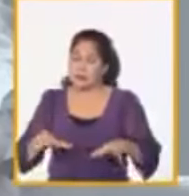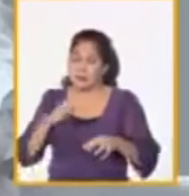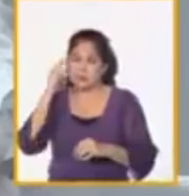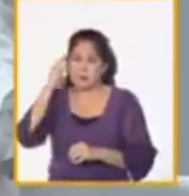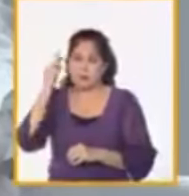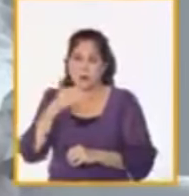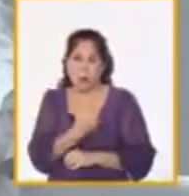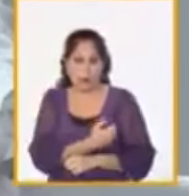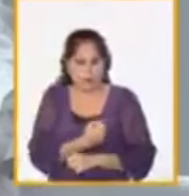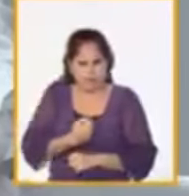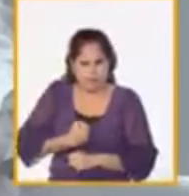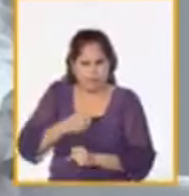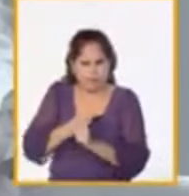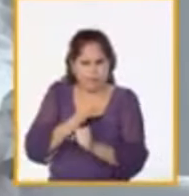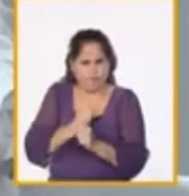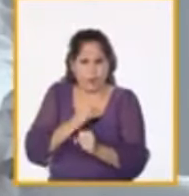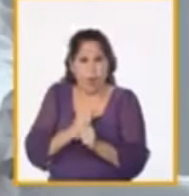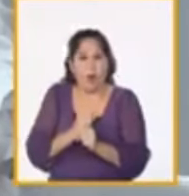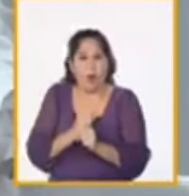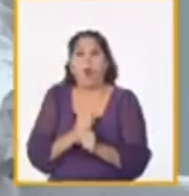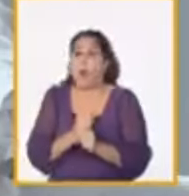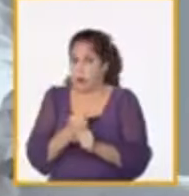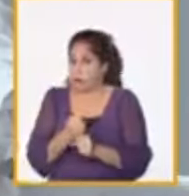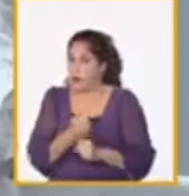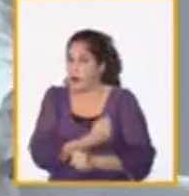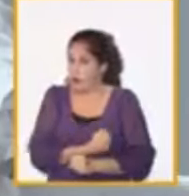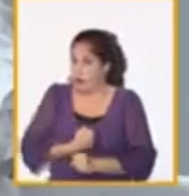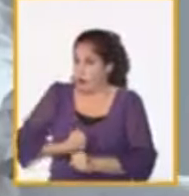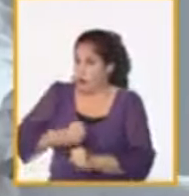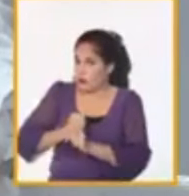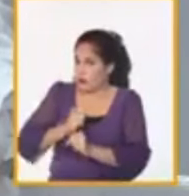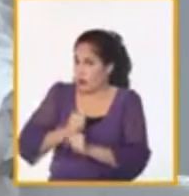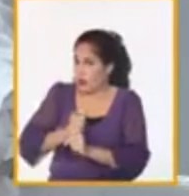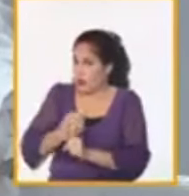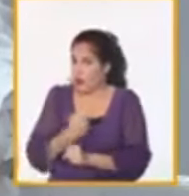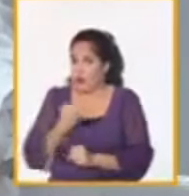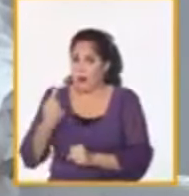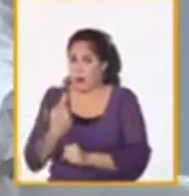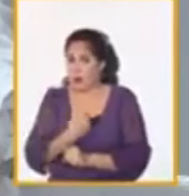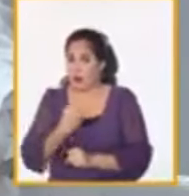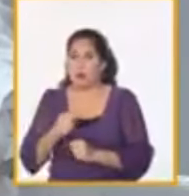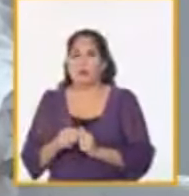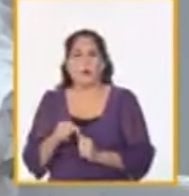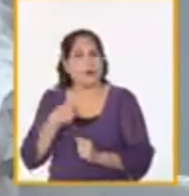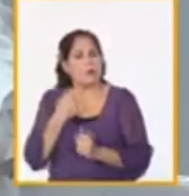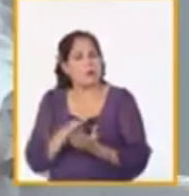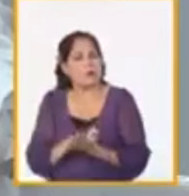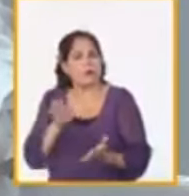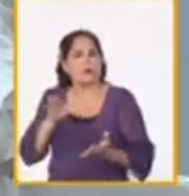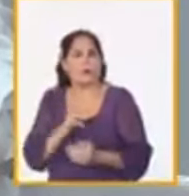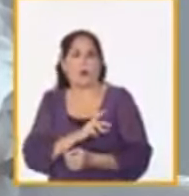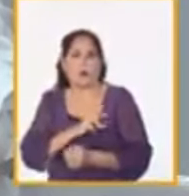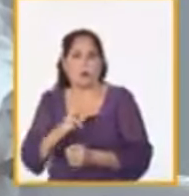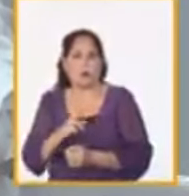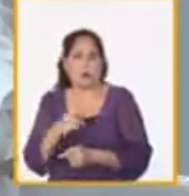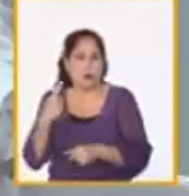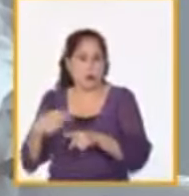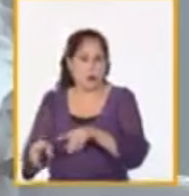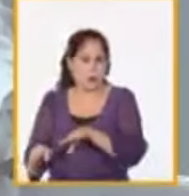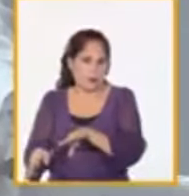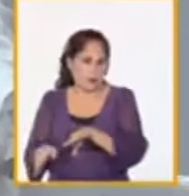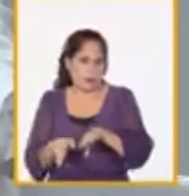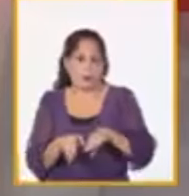dedicación de nuestros trabajadores. Y Randy, hay un problema que nosotros lo venimos